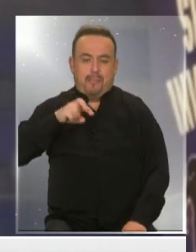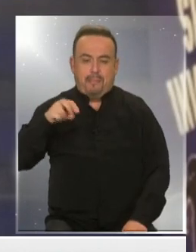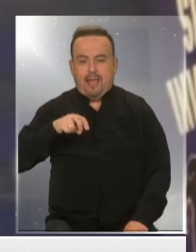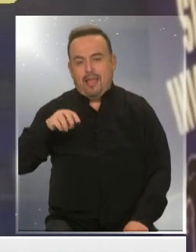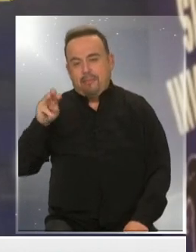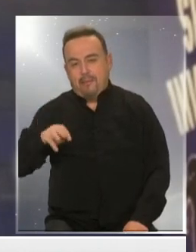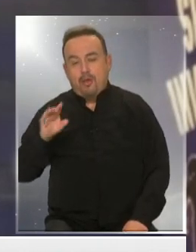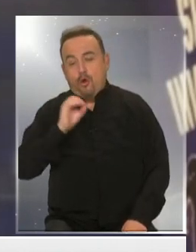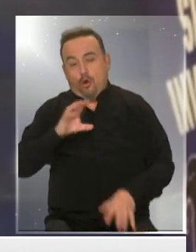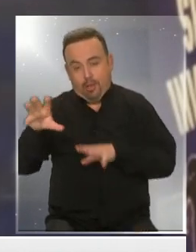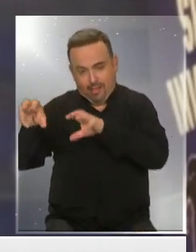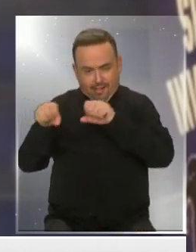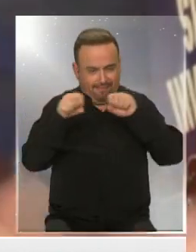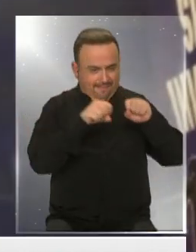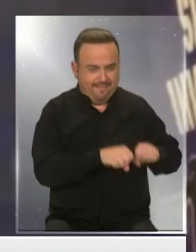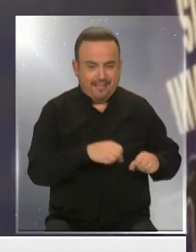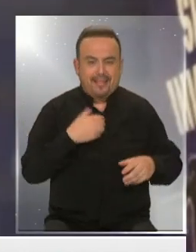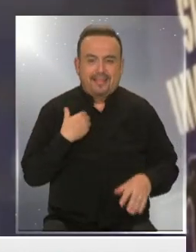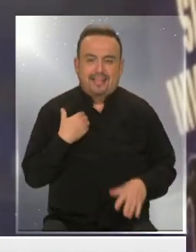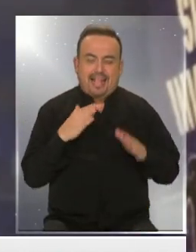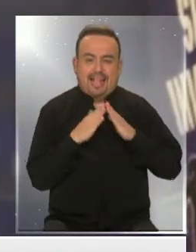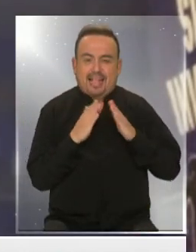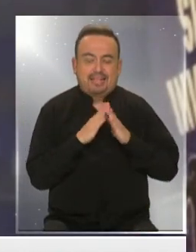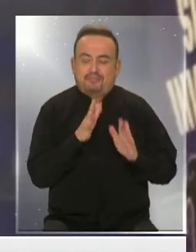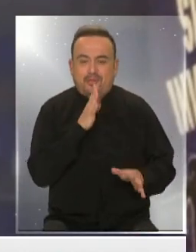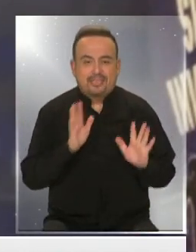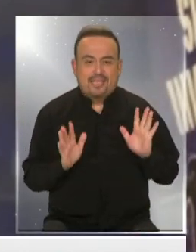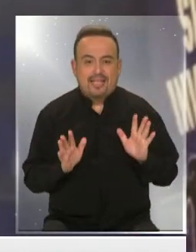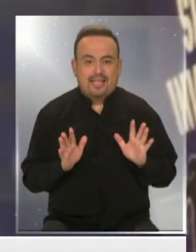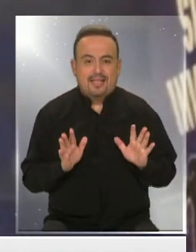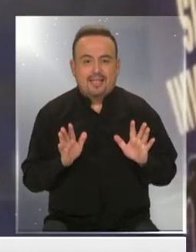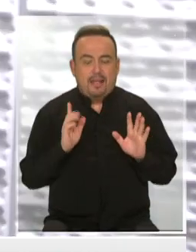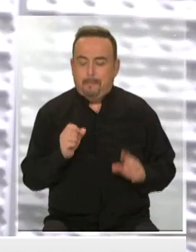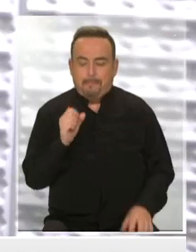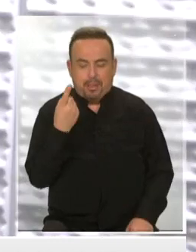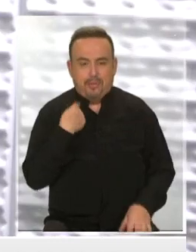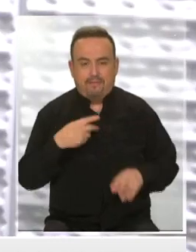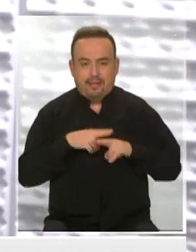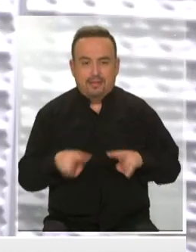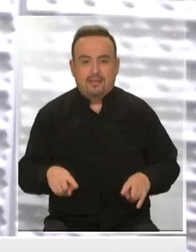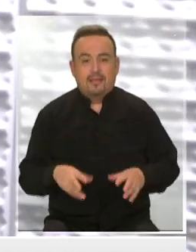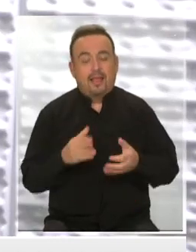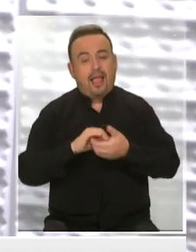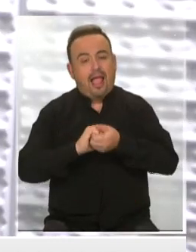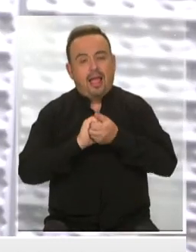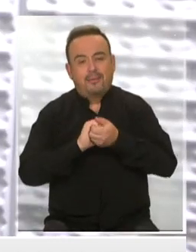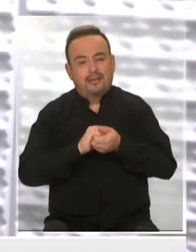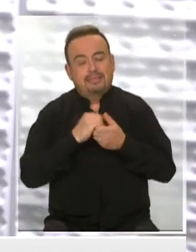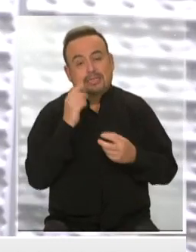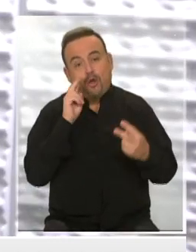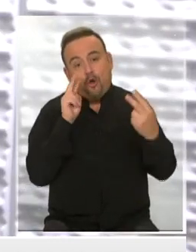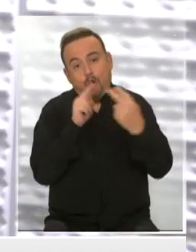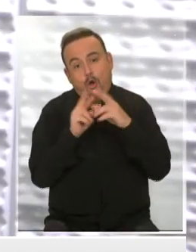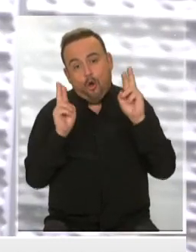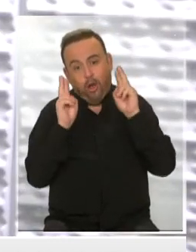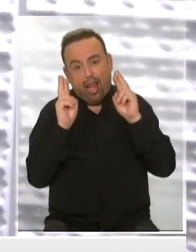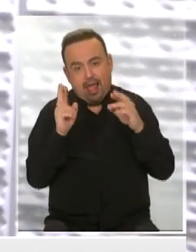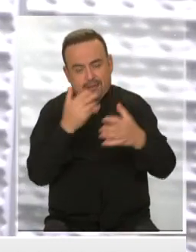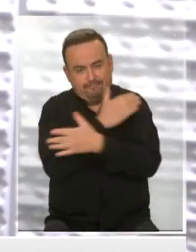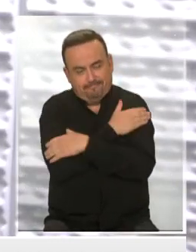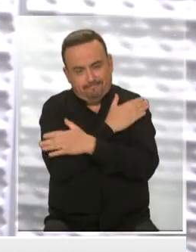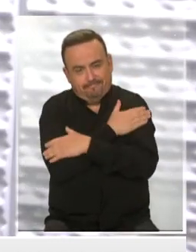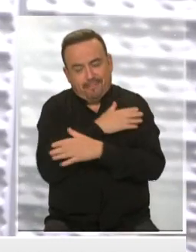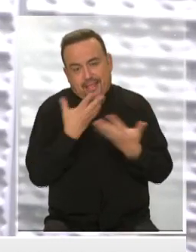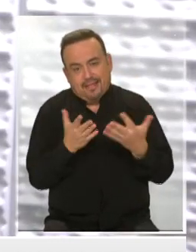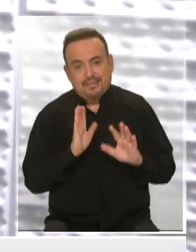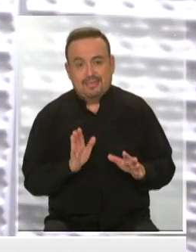o traérmelos a ellos que vengan acá, no sé, pero va a ser lo primero. Amigo Sergio Freire, espero verte luego. Te mando un abrazo a la distancia mientras